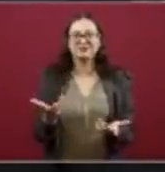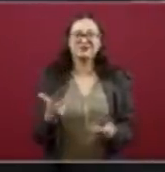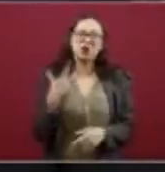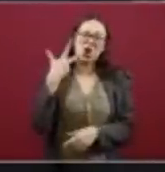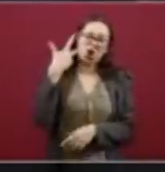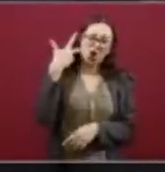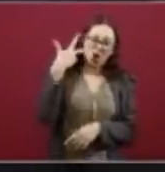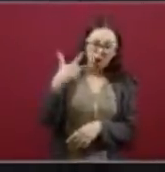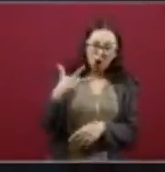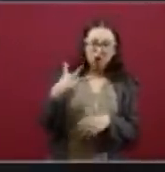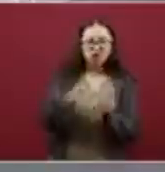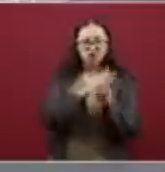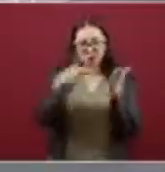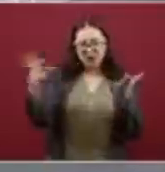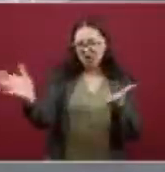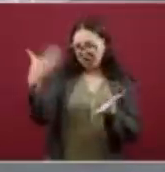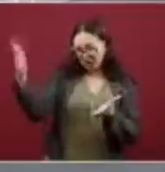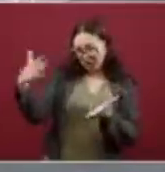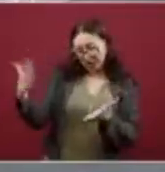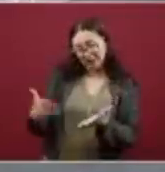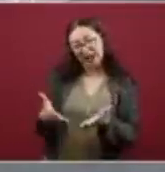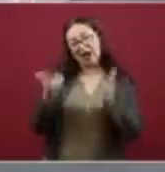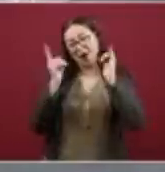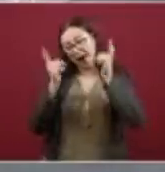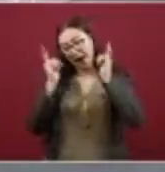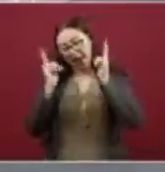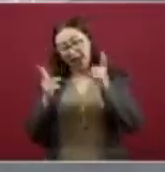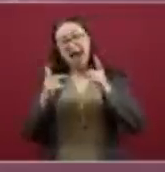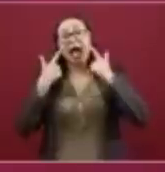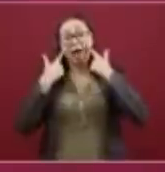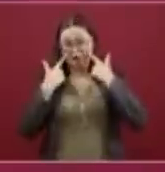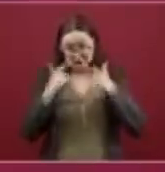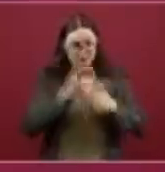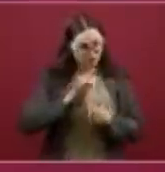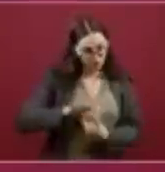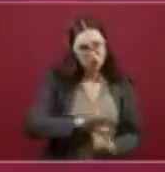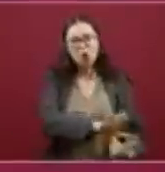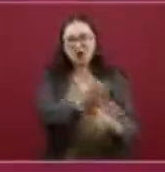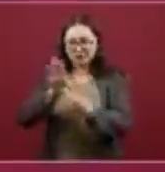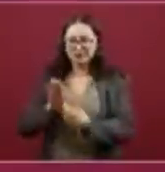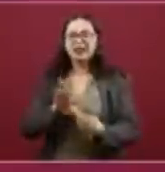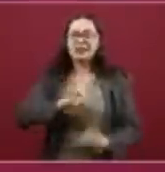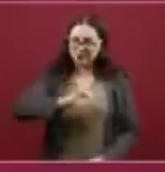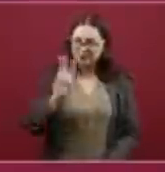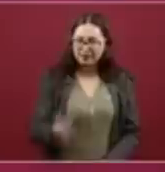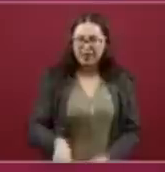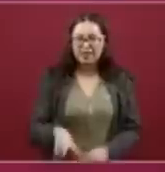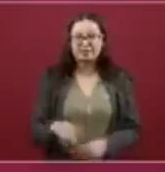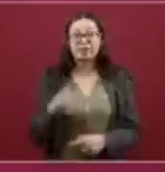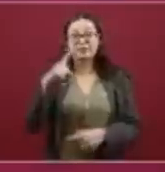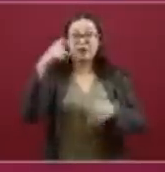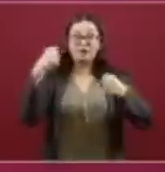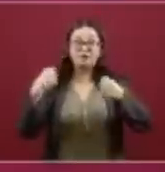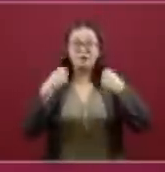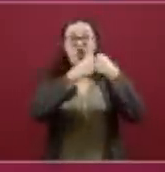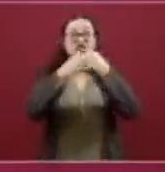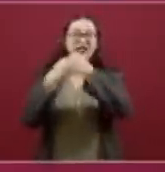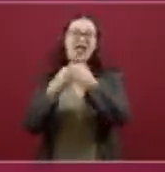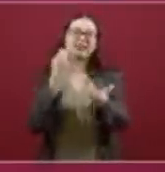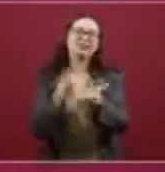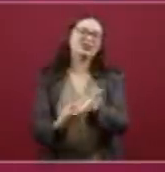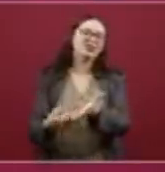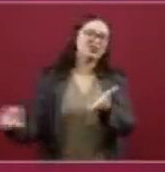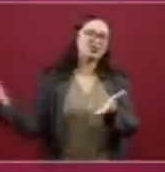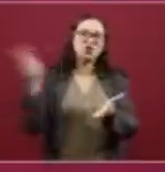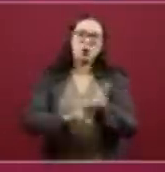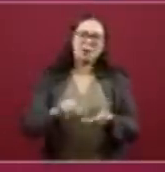pedir. Bueno, y en la frontera al doble